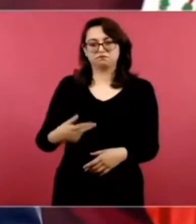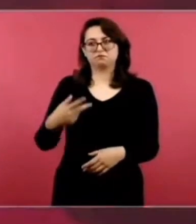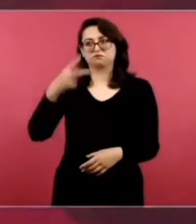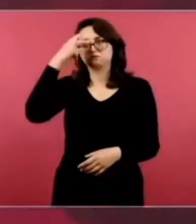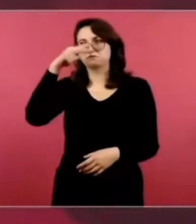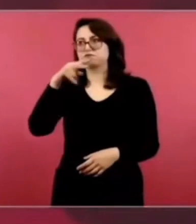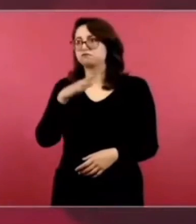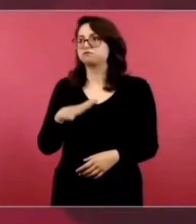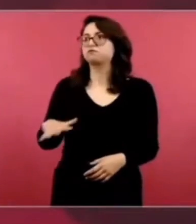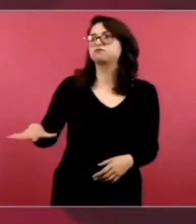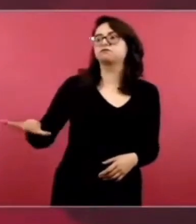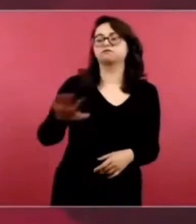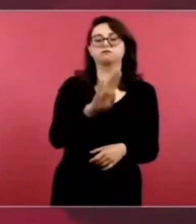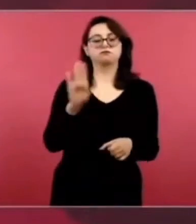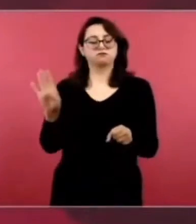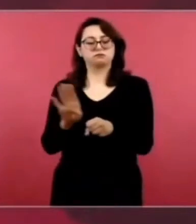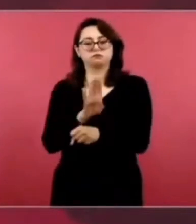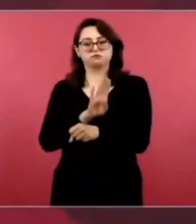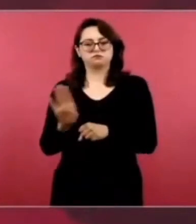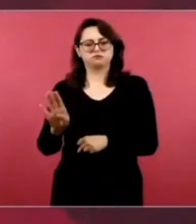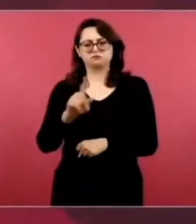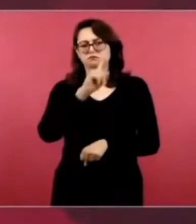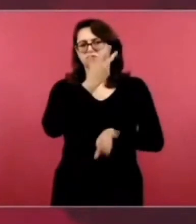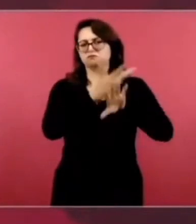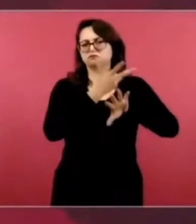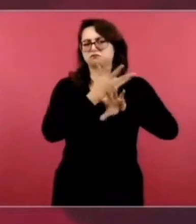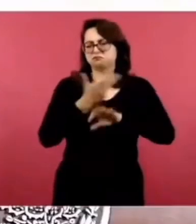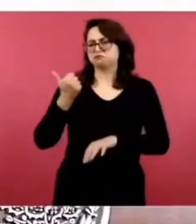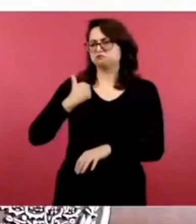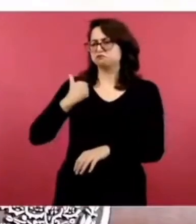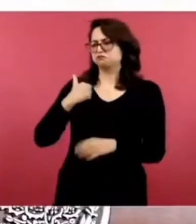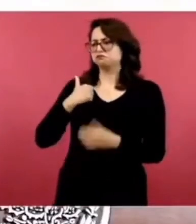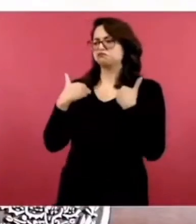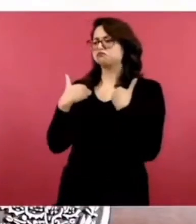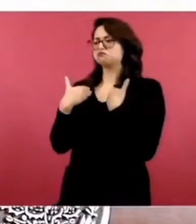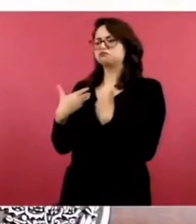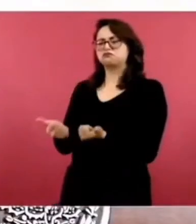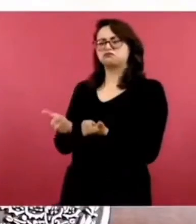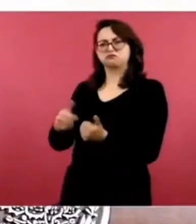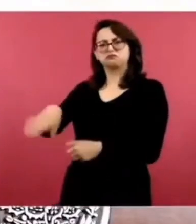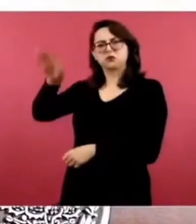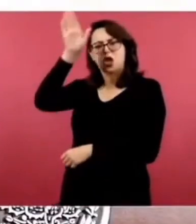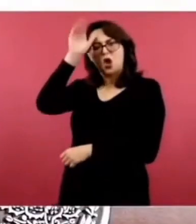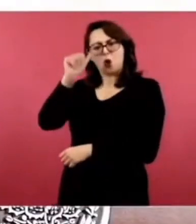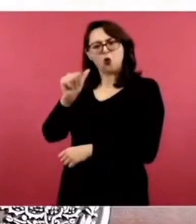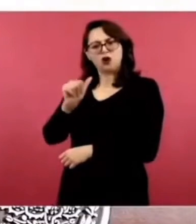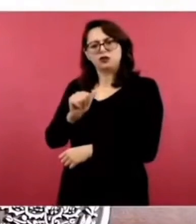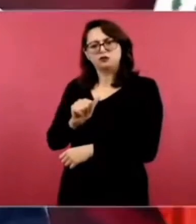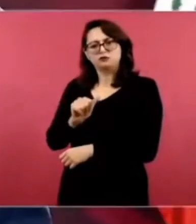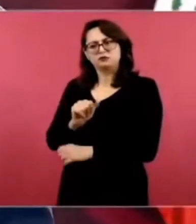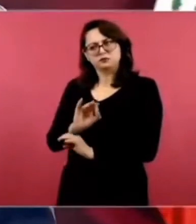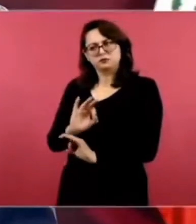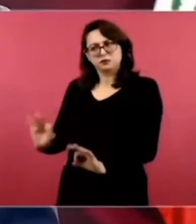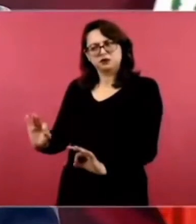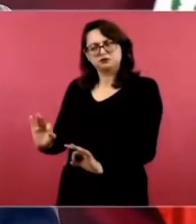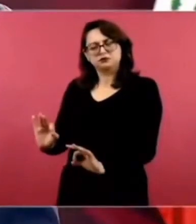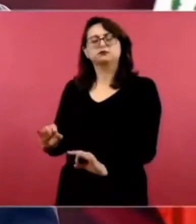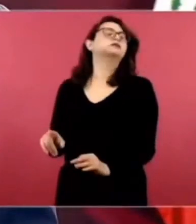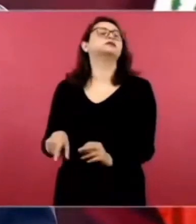mexicanos. Ahí no tenemos diferencias. Ahora solo existe